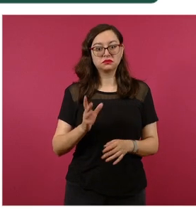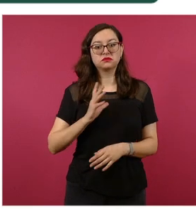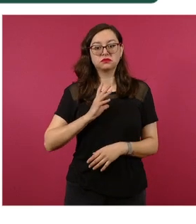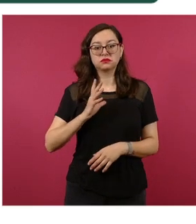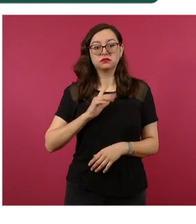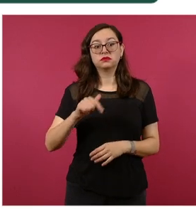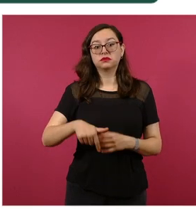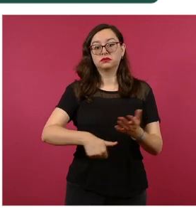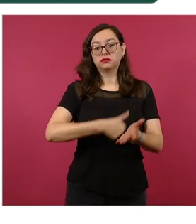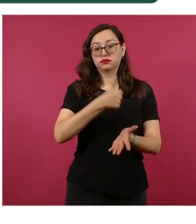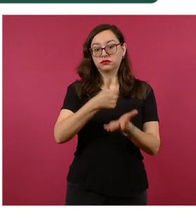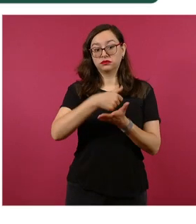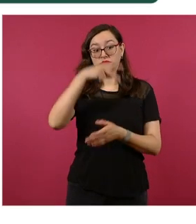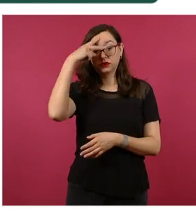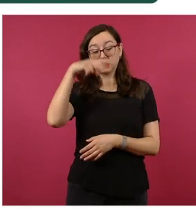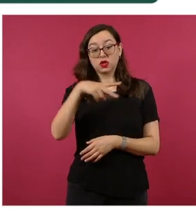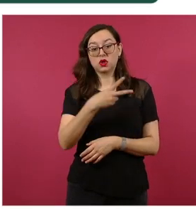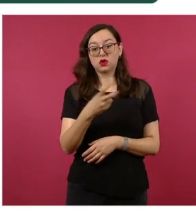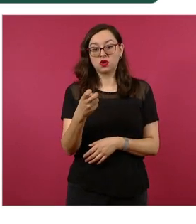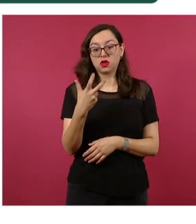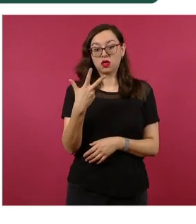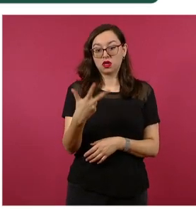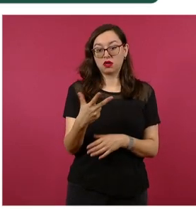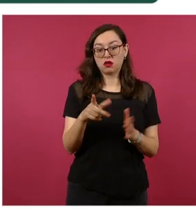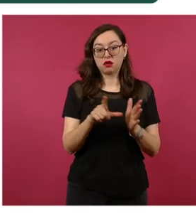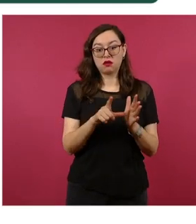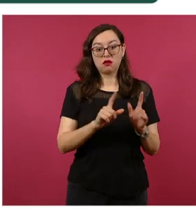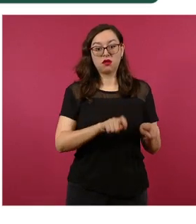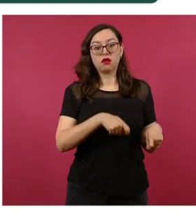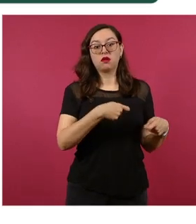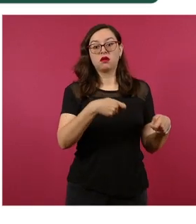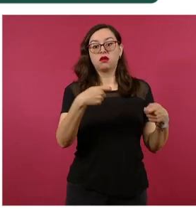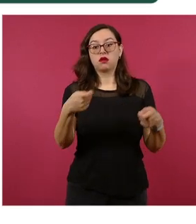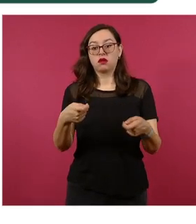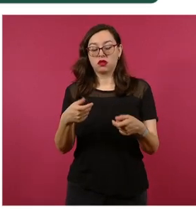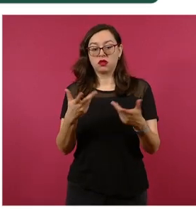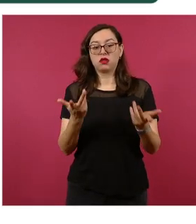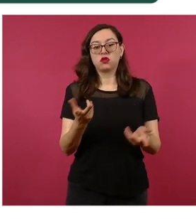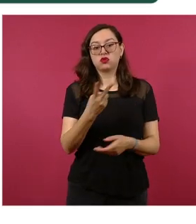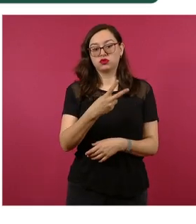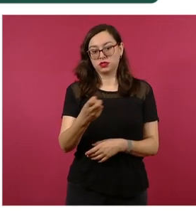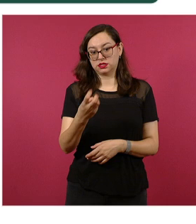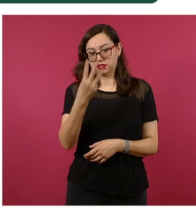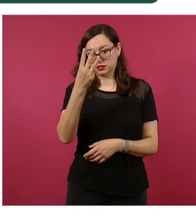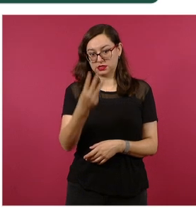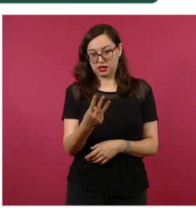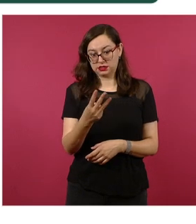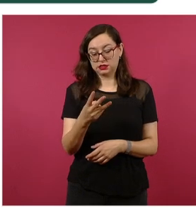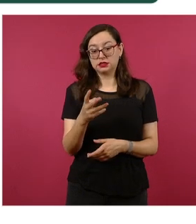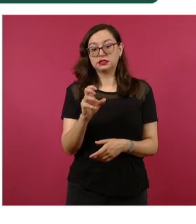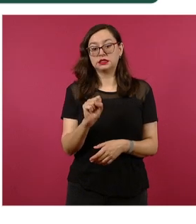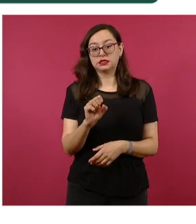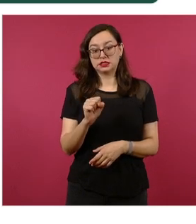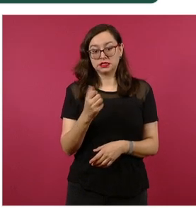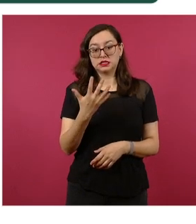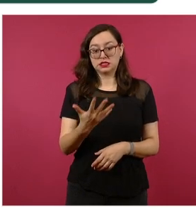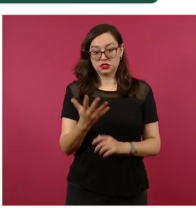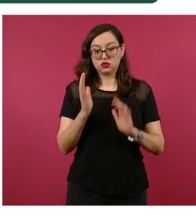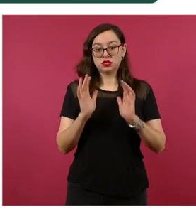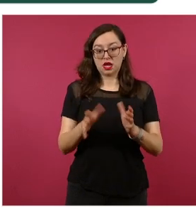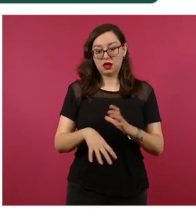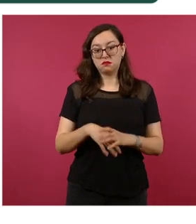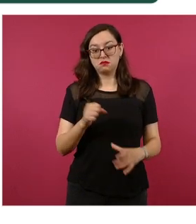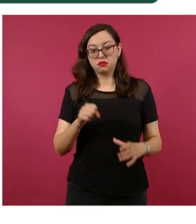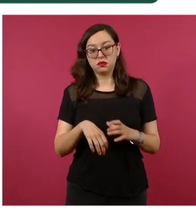Ciudad de México, 208 tarjetas programadas, 203 que ya se entregaron, 65 tienen movimiento,